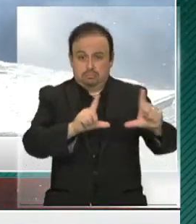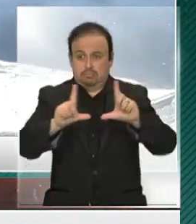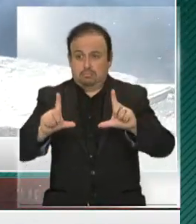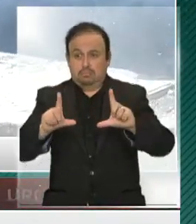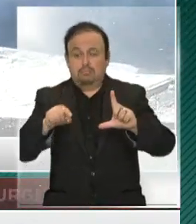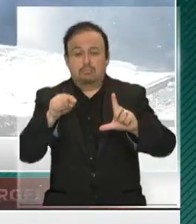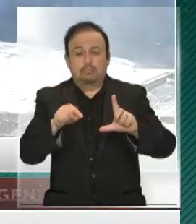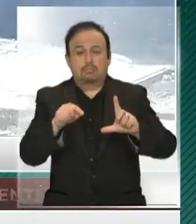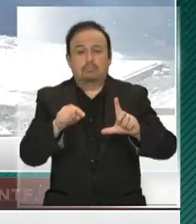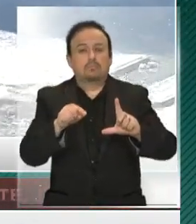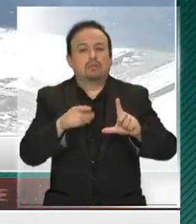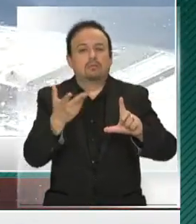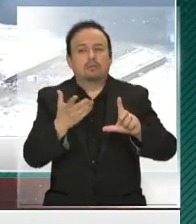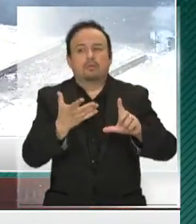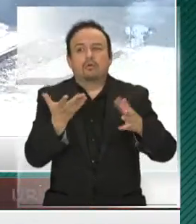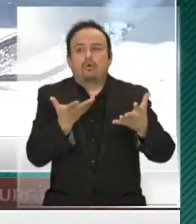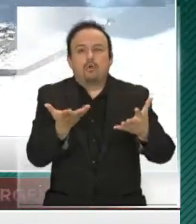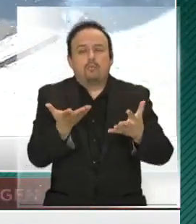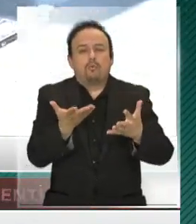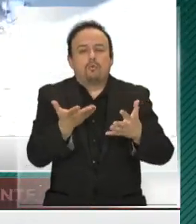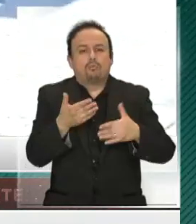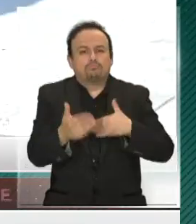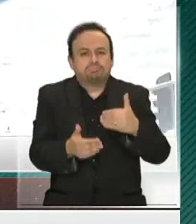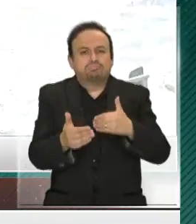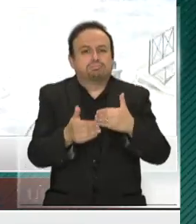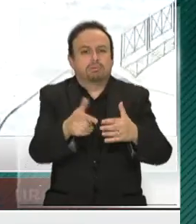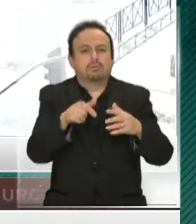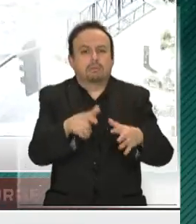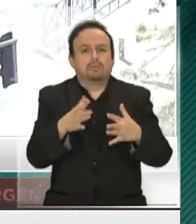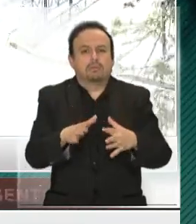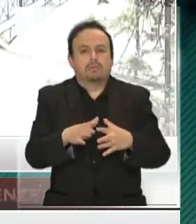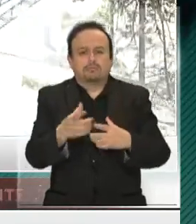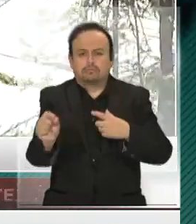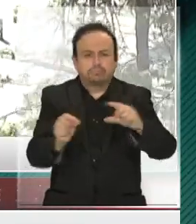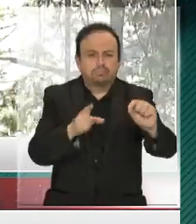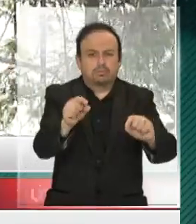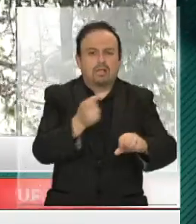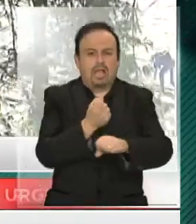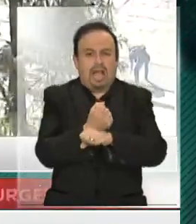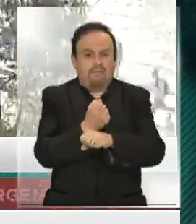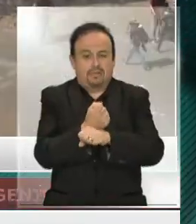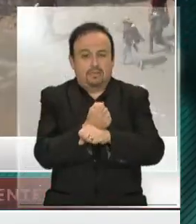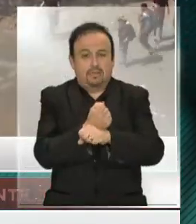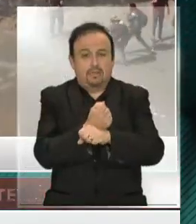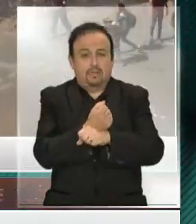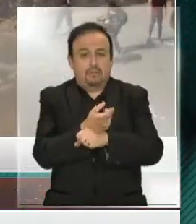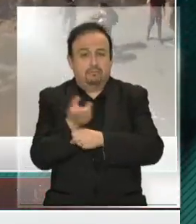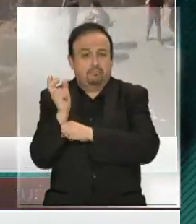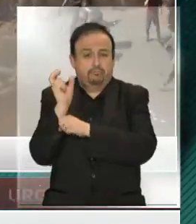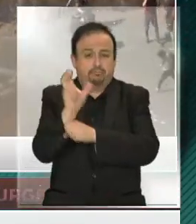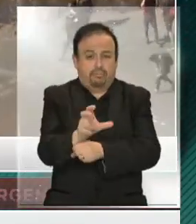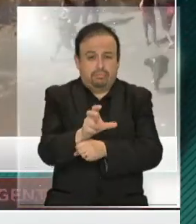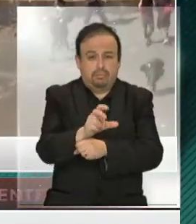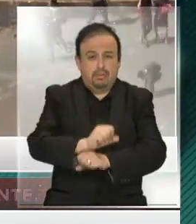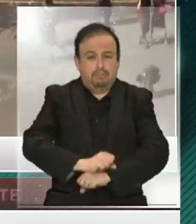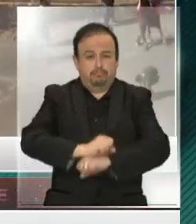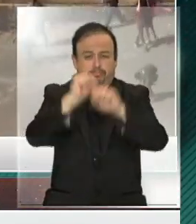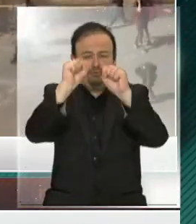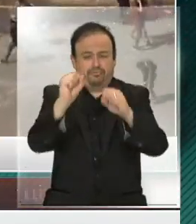aérea nos da cuenta de cómo está funcionando el elemento disuasivo de carabineros con bombas lacrimógenas